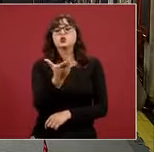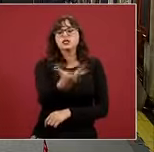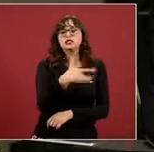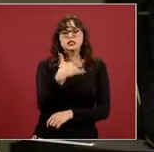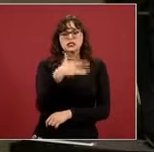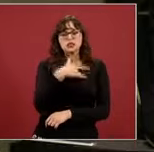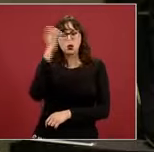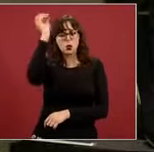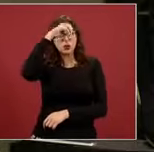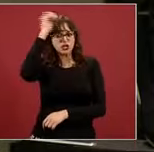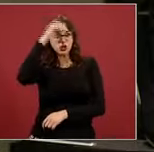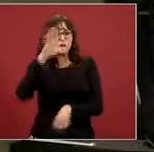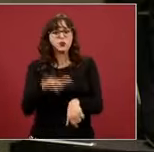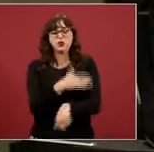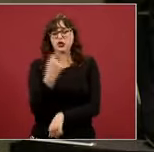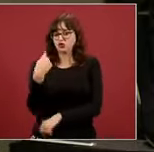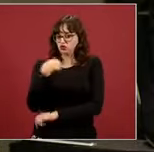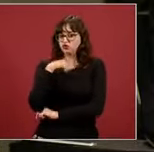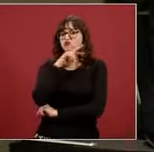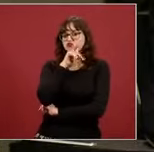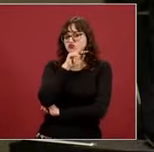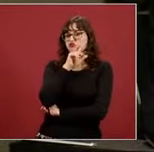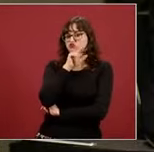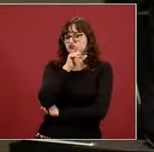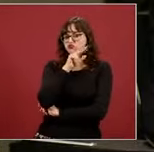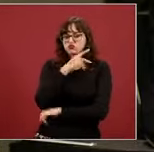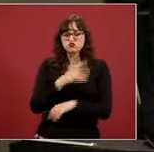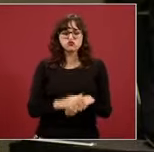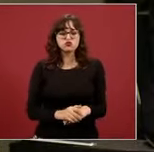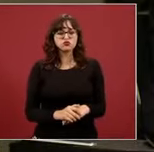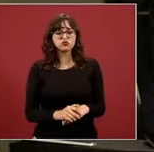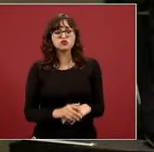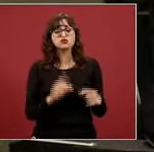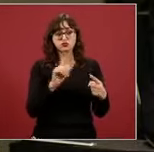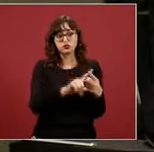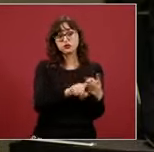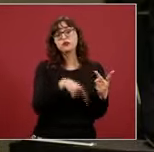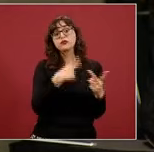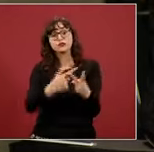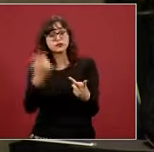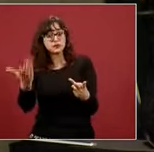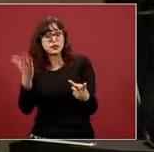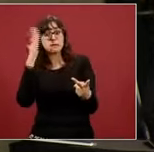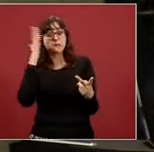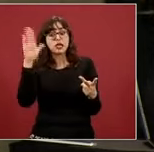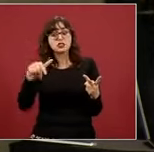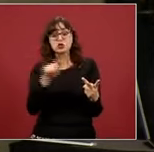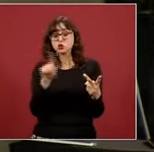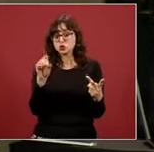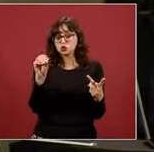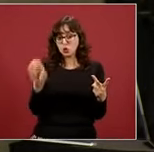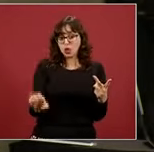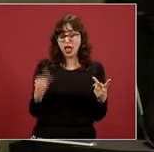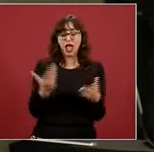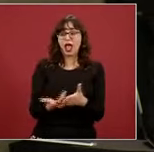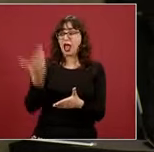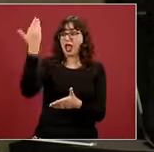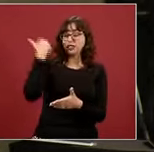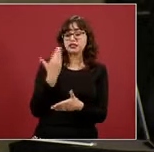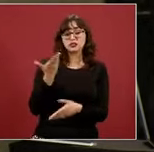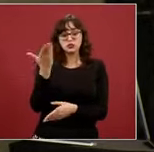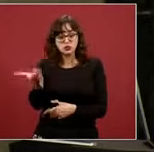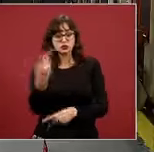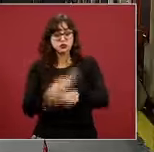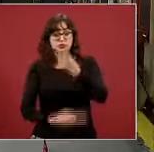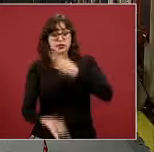preocupa esa posición. Para el maestro Osorio Robledo, hablábamos la vez anterior que estuvo usted presente, maestro,